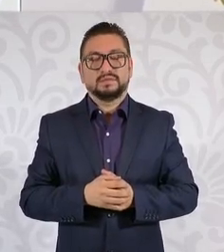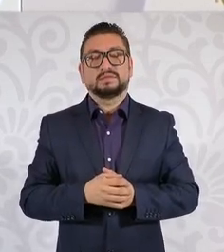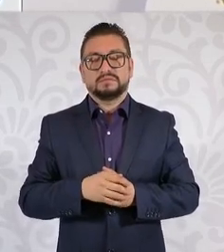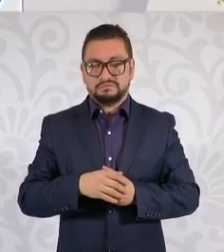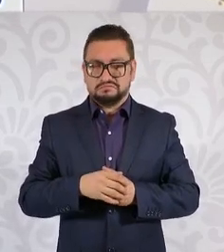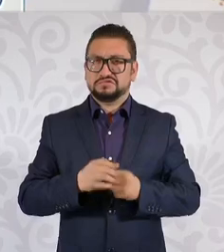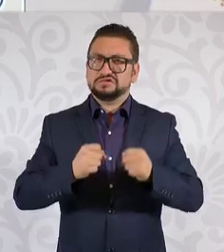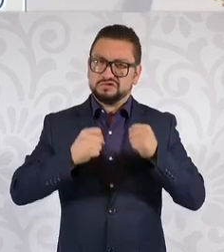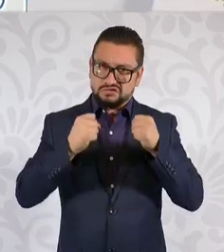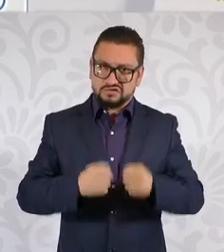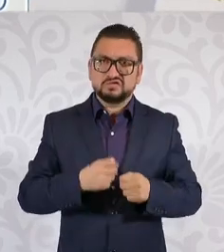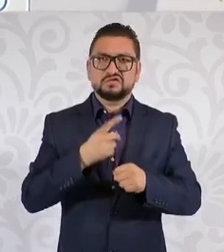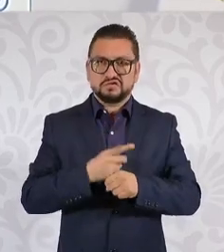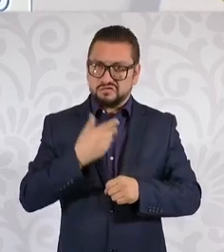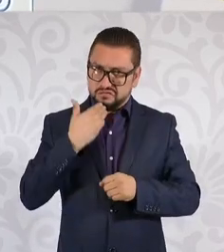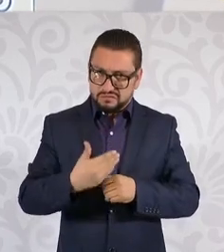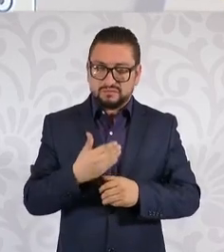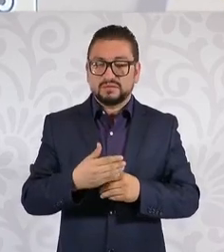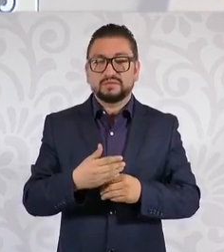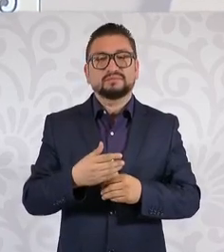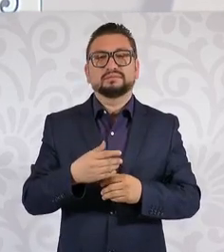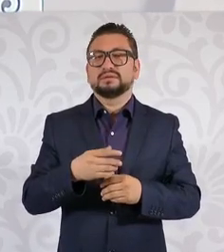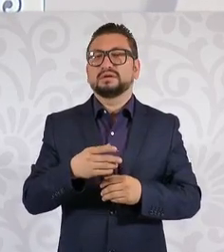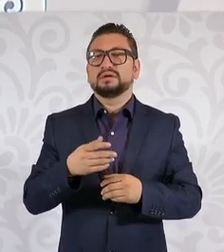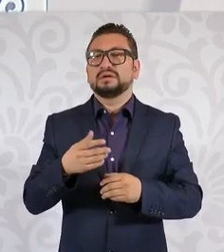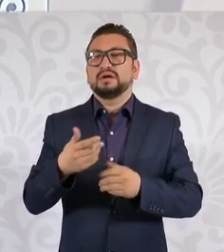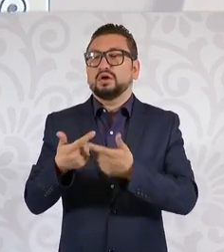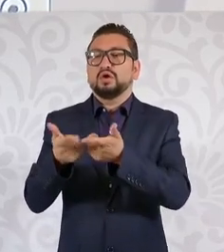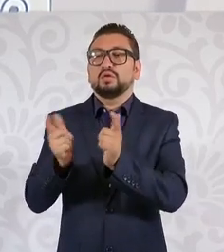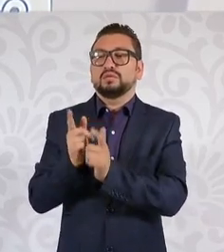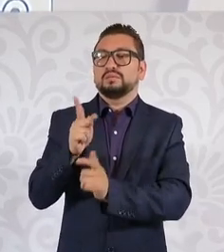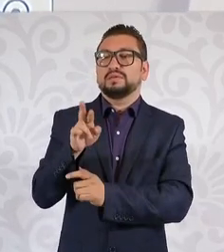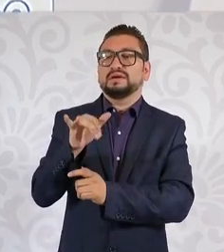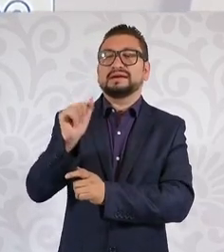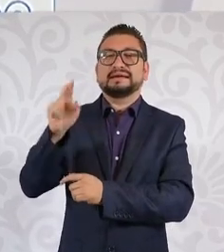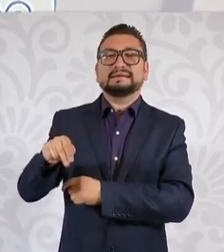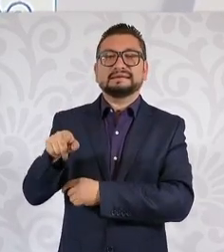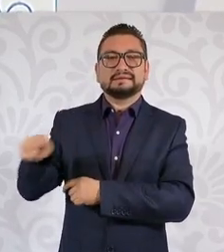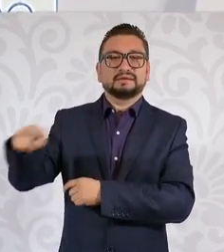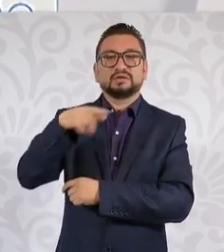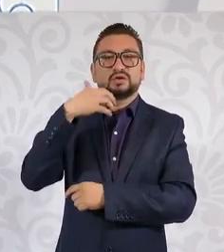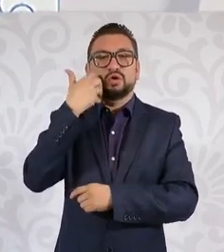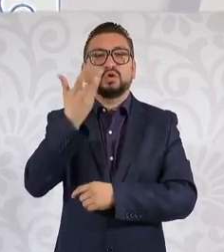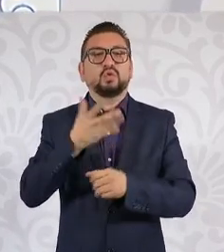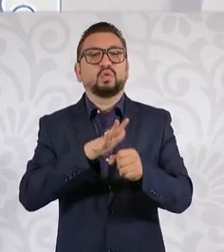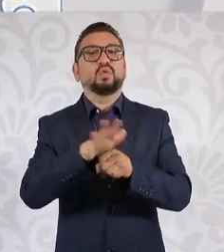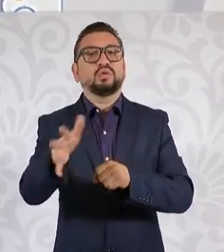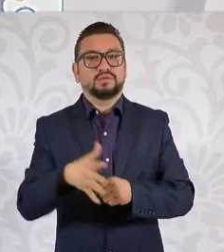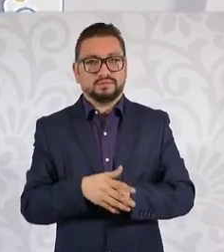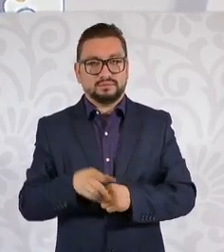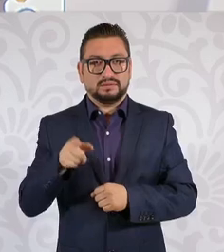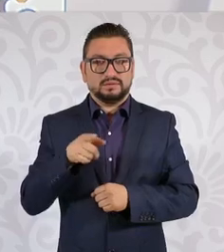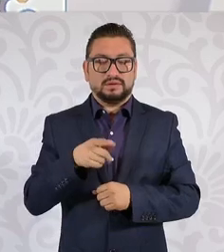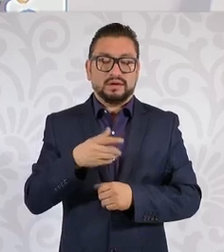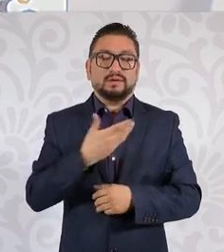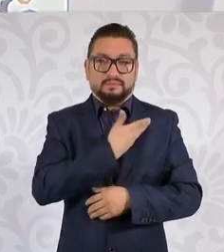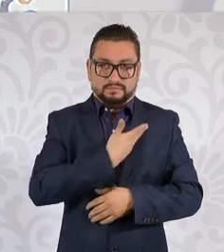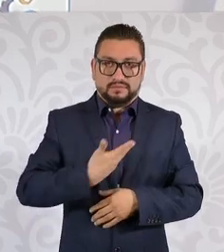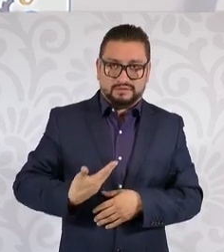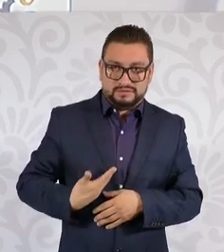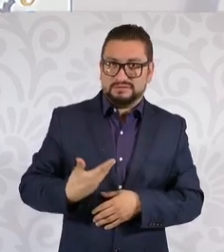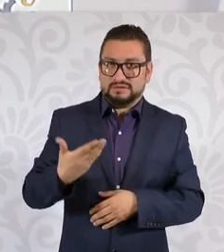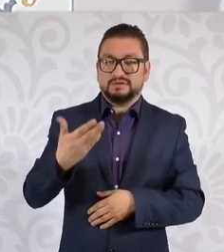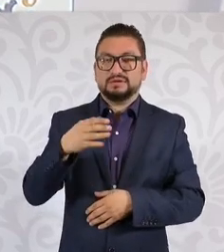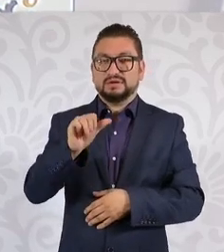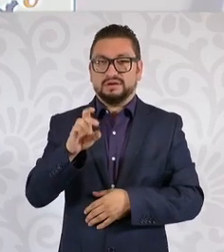funcionar. ¿Qué quieren los del PRIAN? Bueno, aquí puso el presidente, en